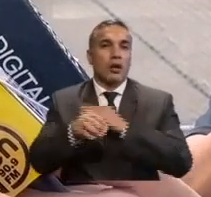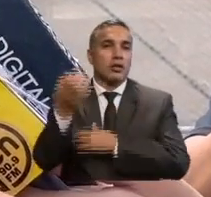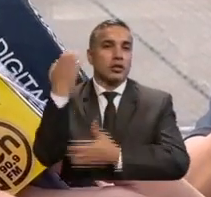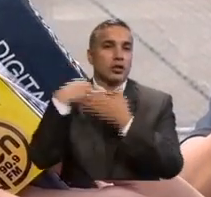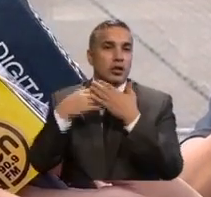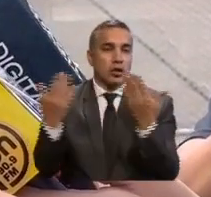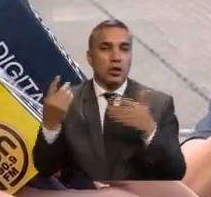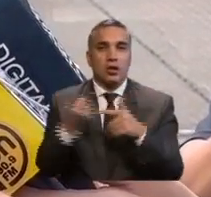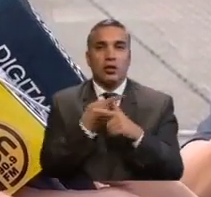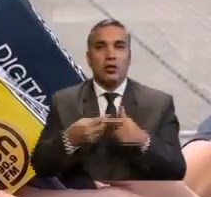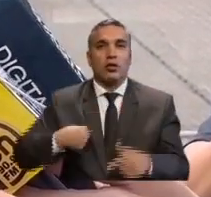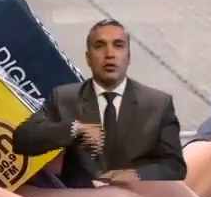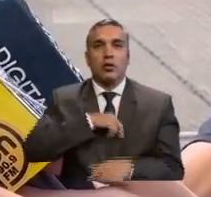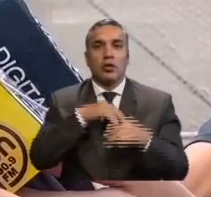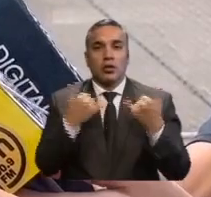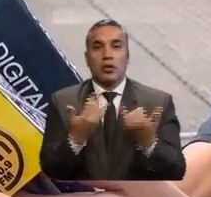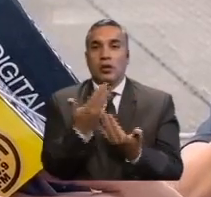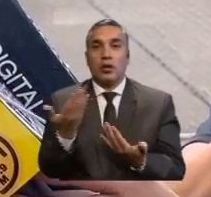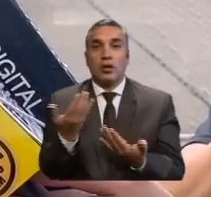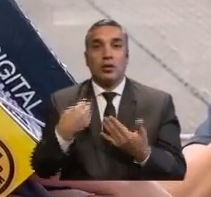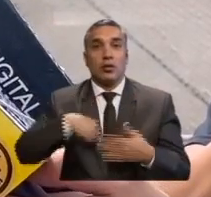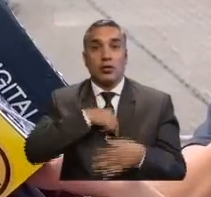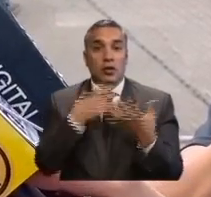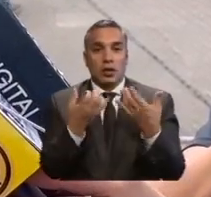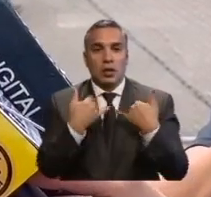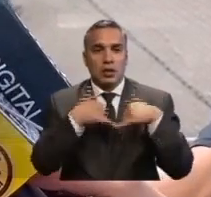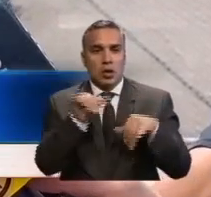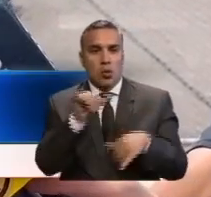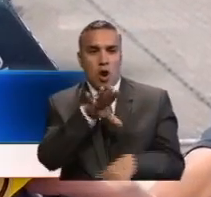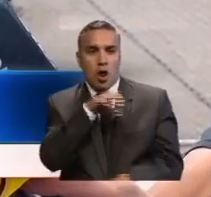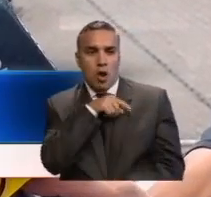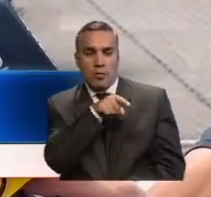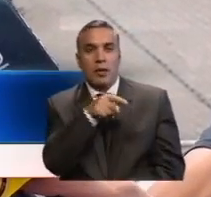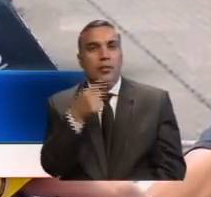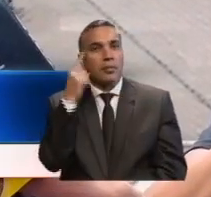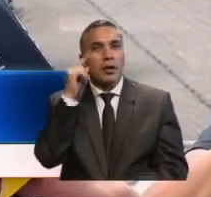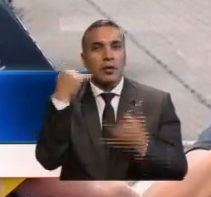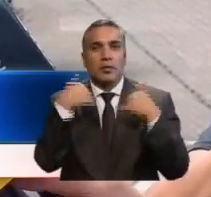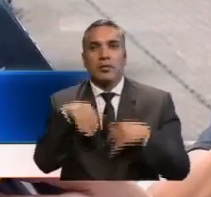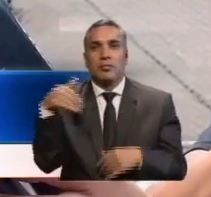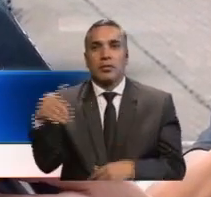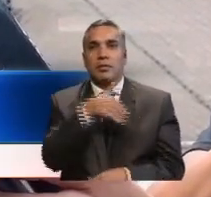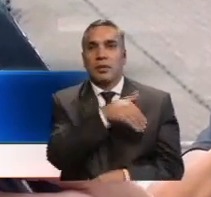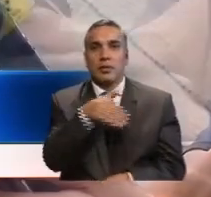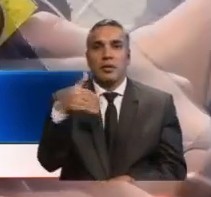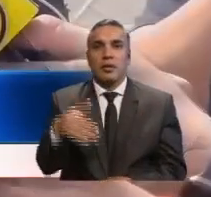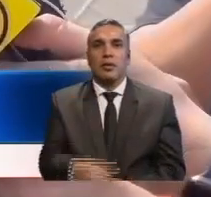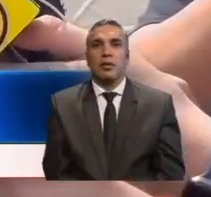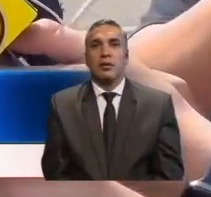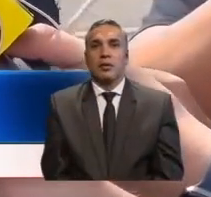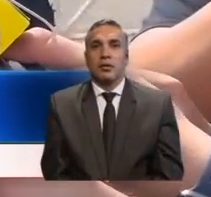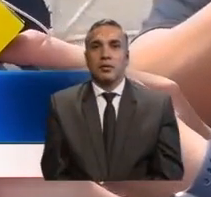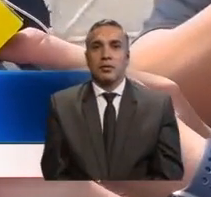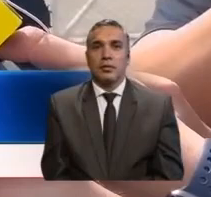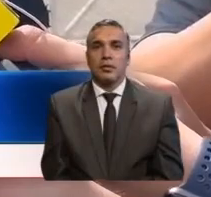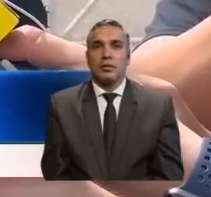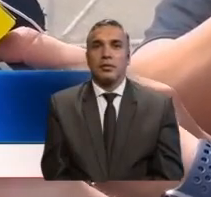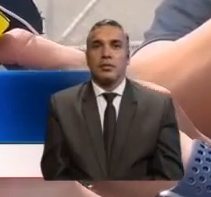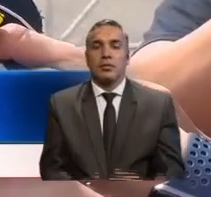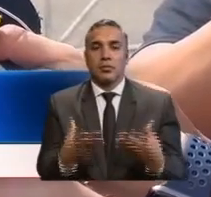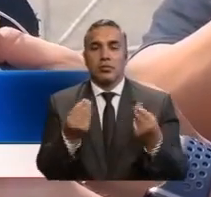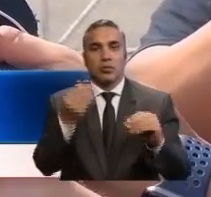los que queremos hacer en historia en este club poder seguir sus pasos y su camino para hacer nuestra propia historia, con muchas